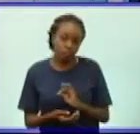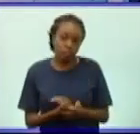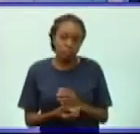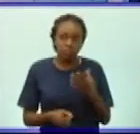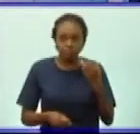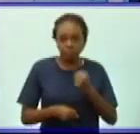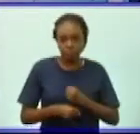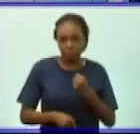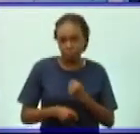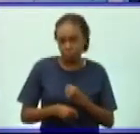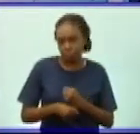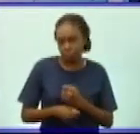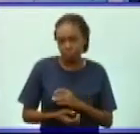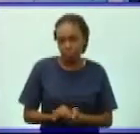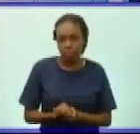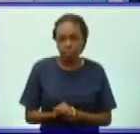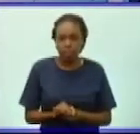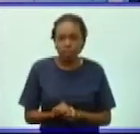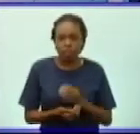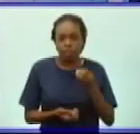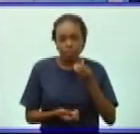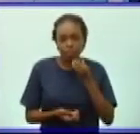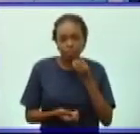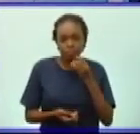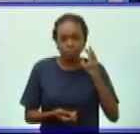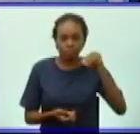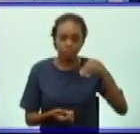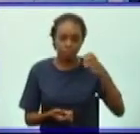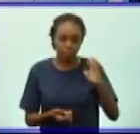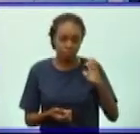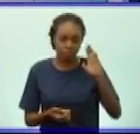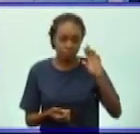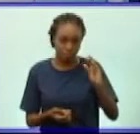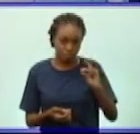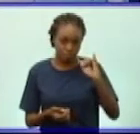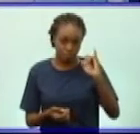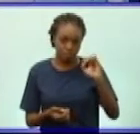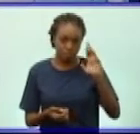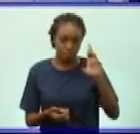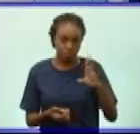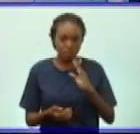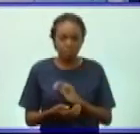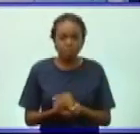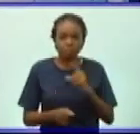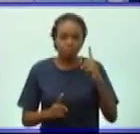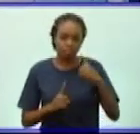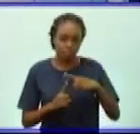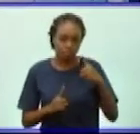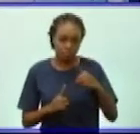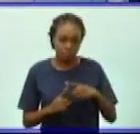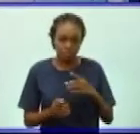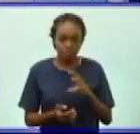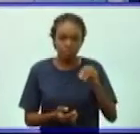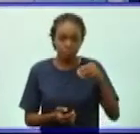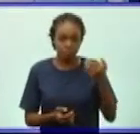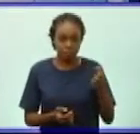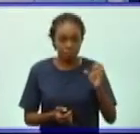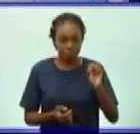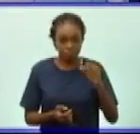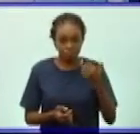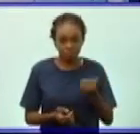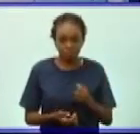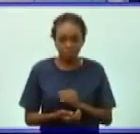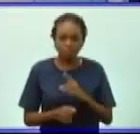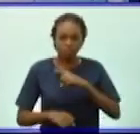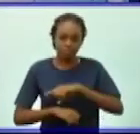laboratorio donde midieron algunas magnitudes físicas como la temperatura, la masa,